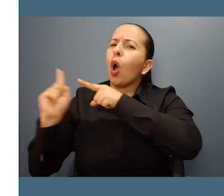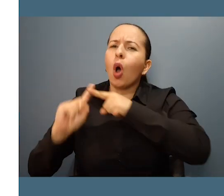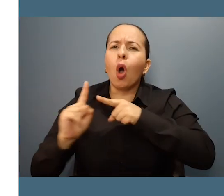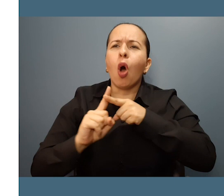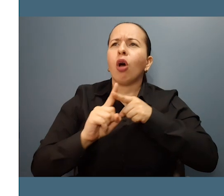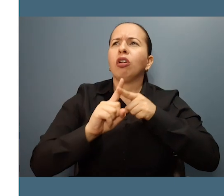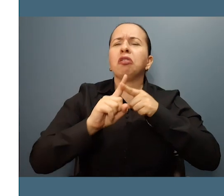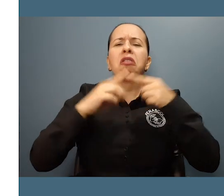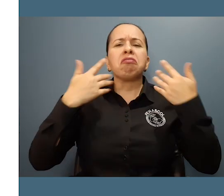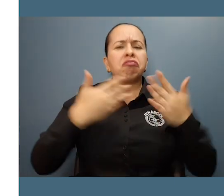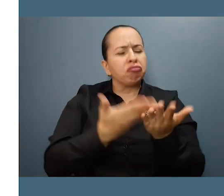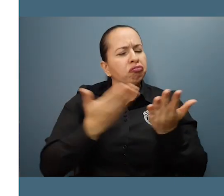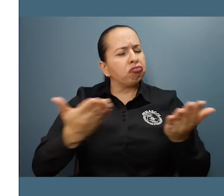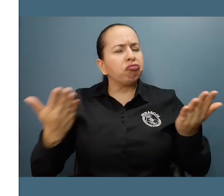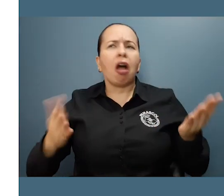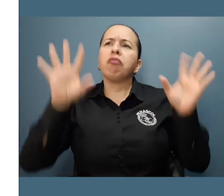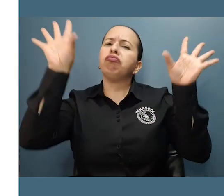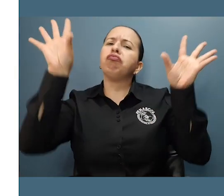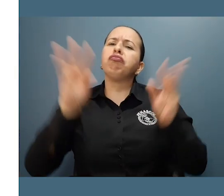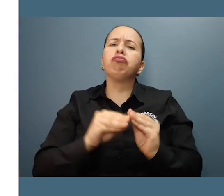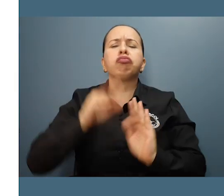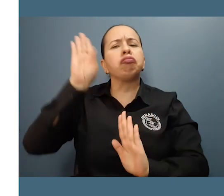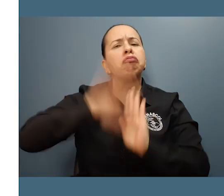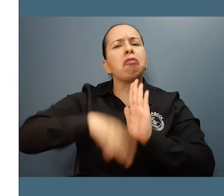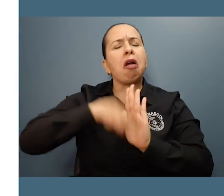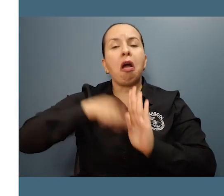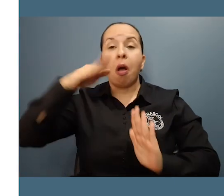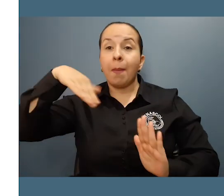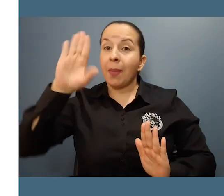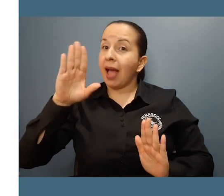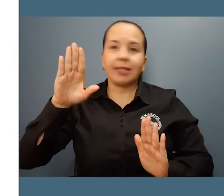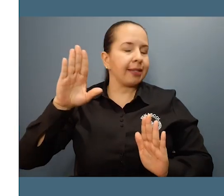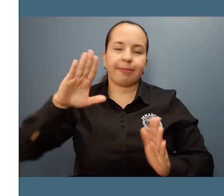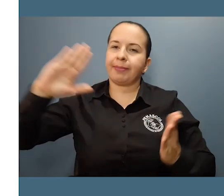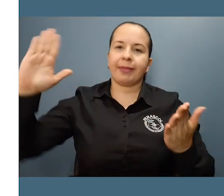No es acumulable con otras promociones.